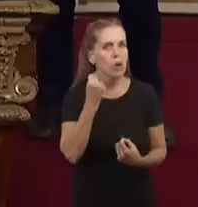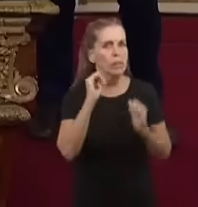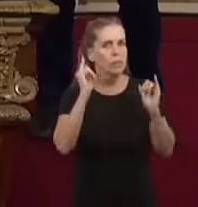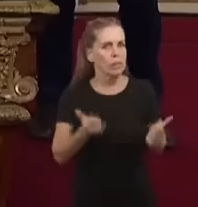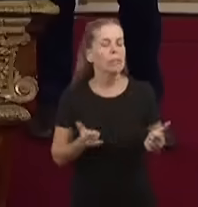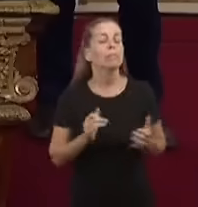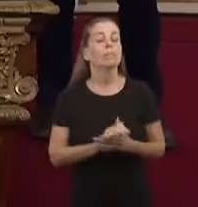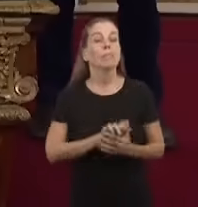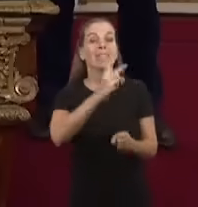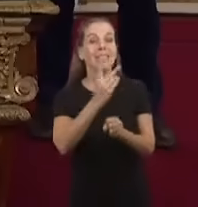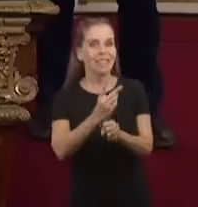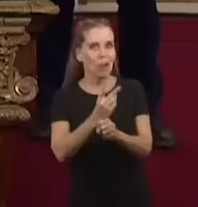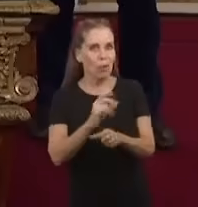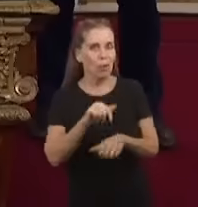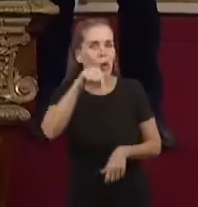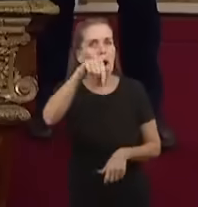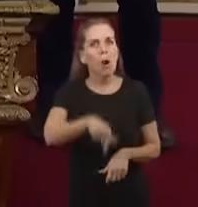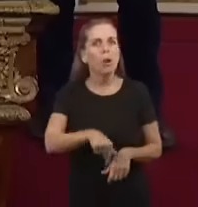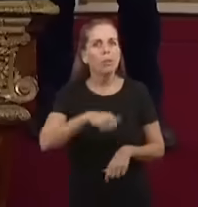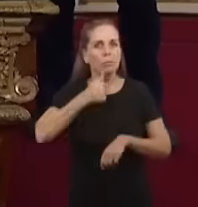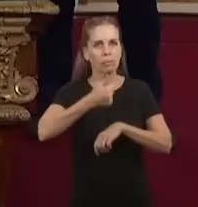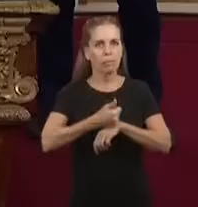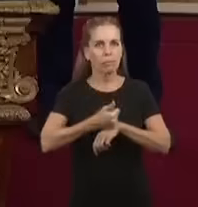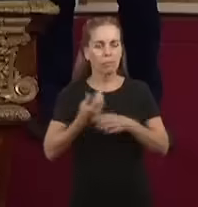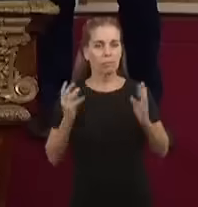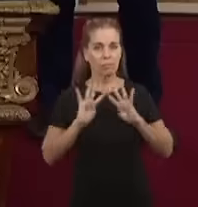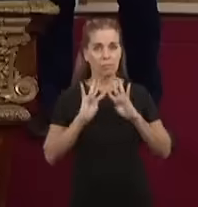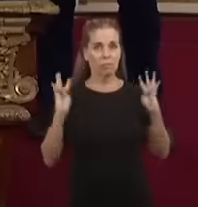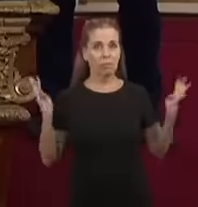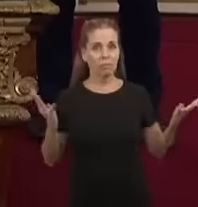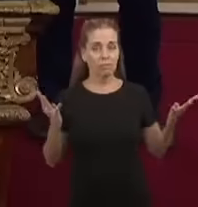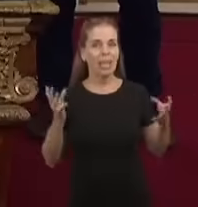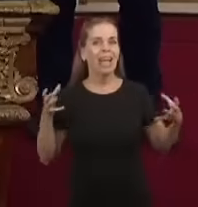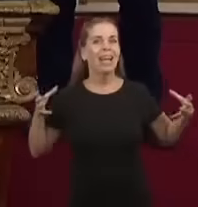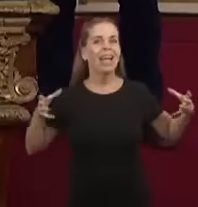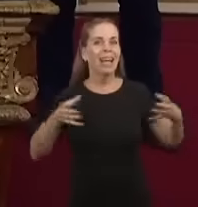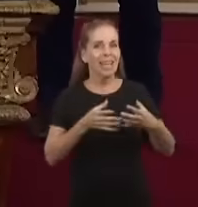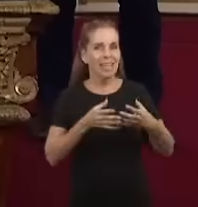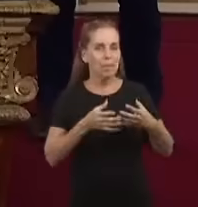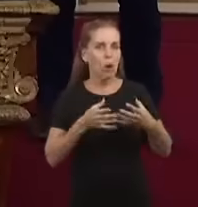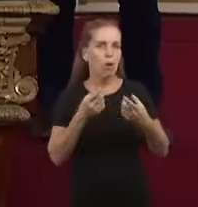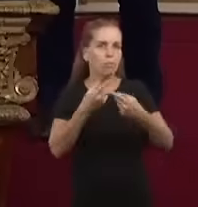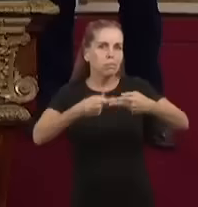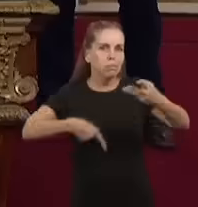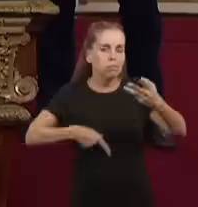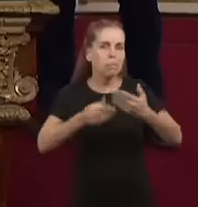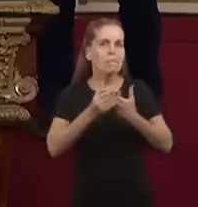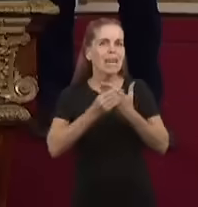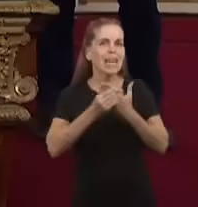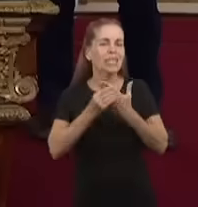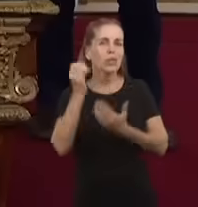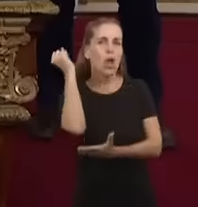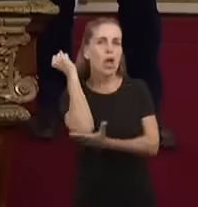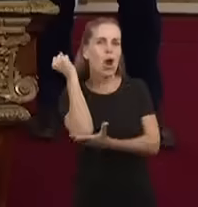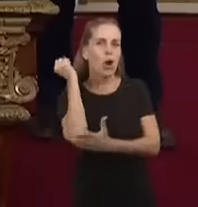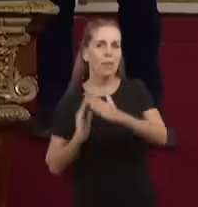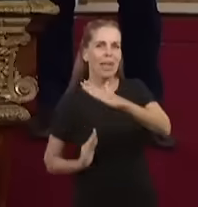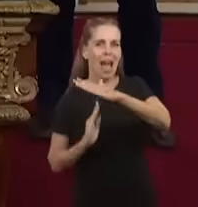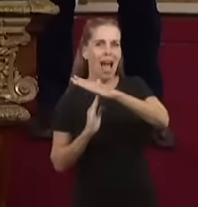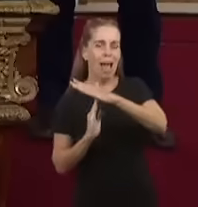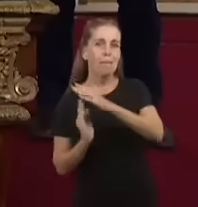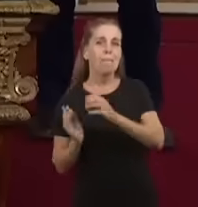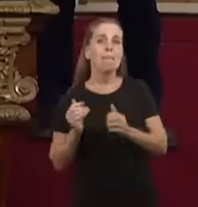segundo lugar hoy estoy aquí rodeado de nuestro equipo económico encabezado por el ministro Luis caputo y el presidente